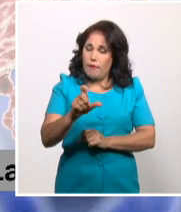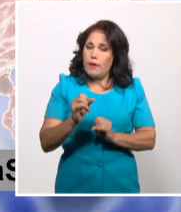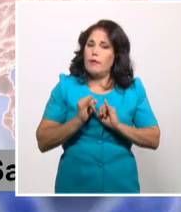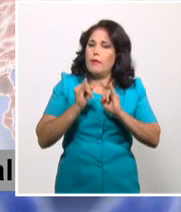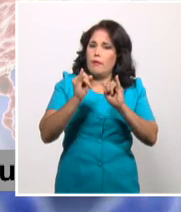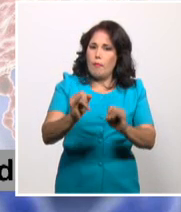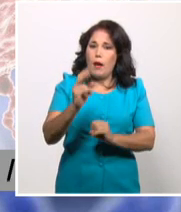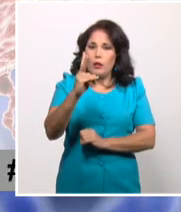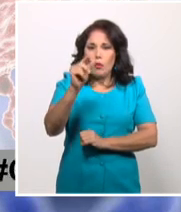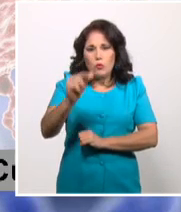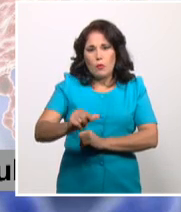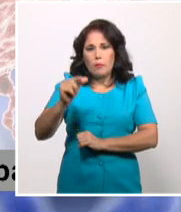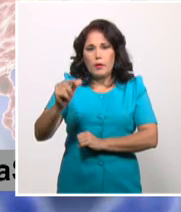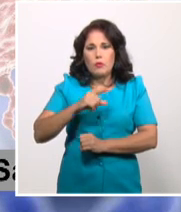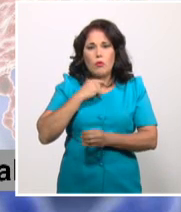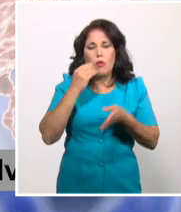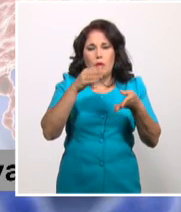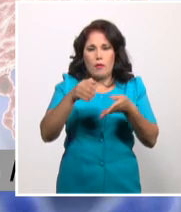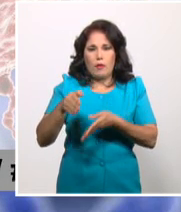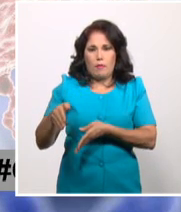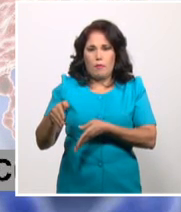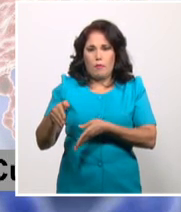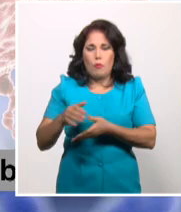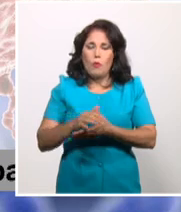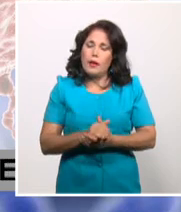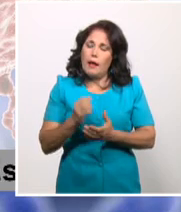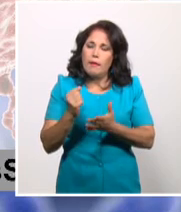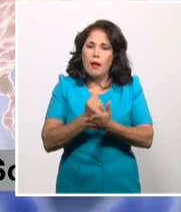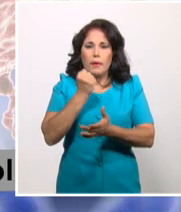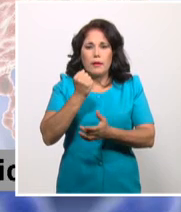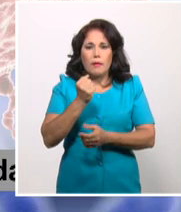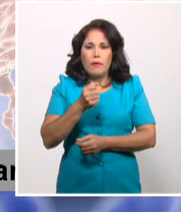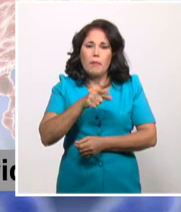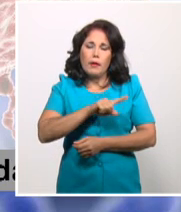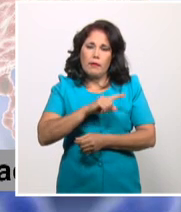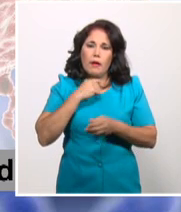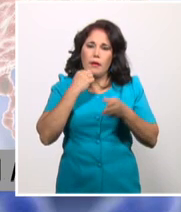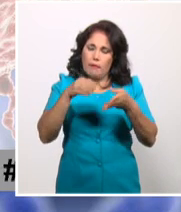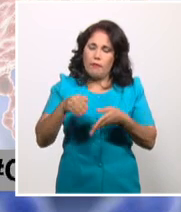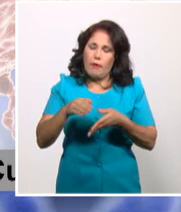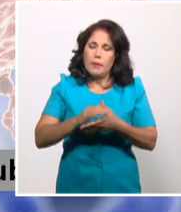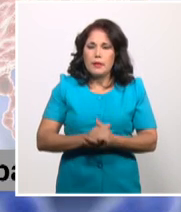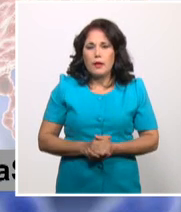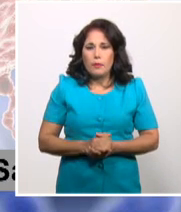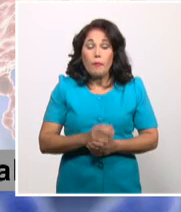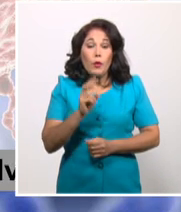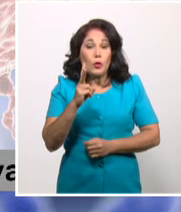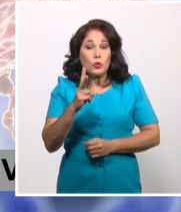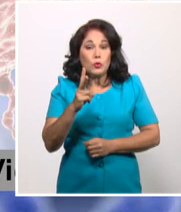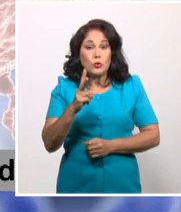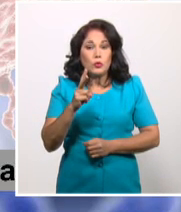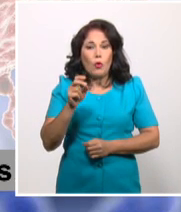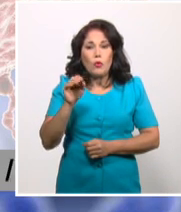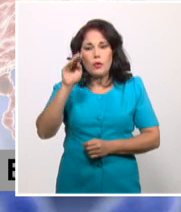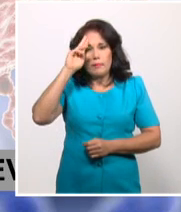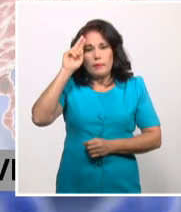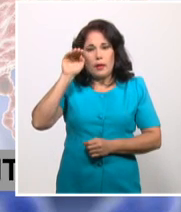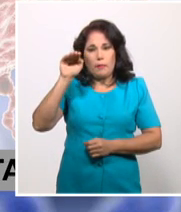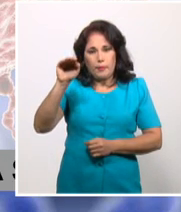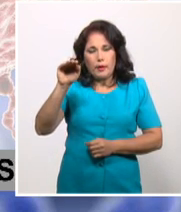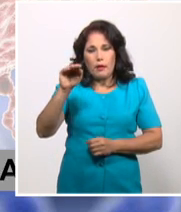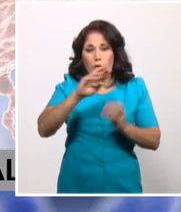de 2 casos que fallecieron lamentablemente en el día de ayer. Hay 2 evacuados, se acumulan